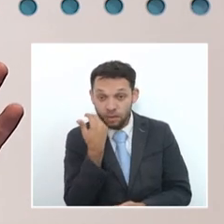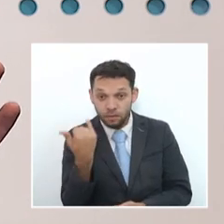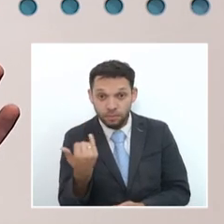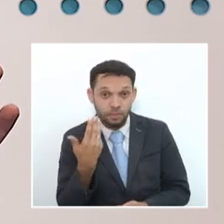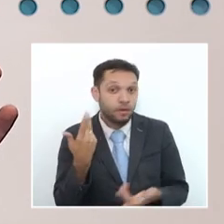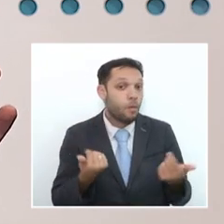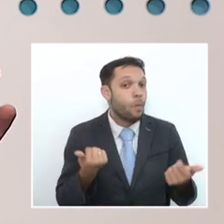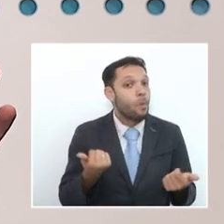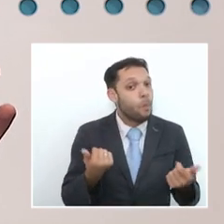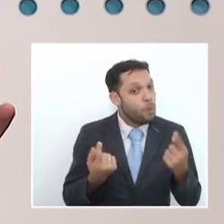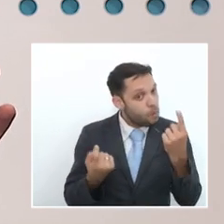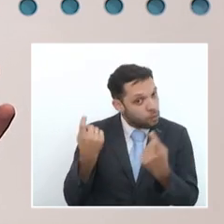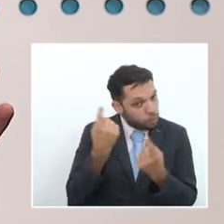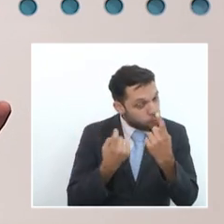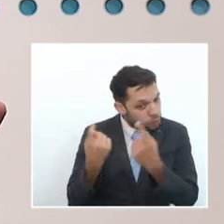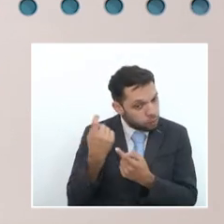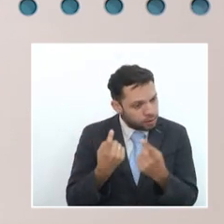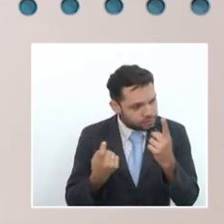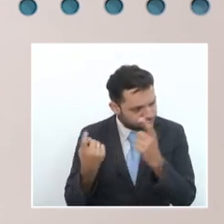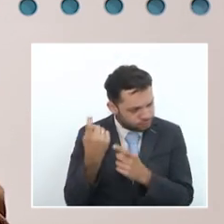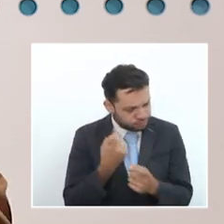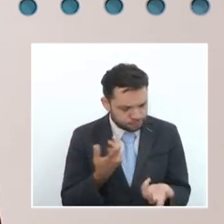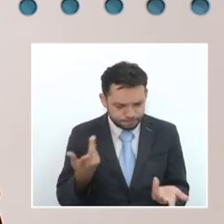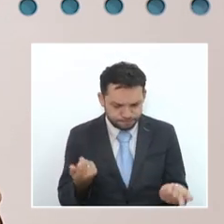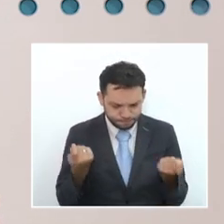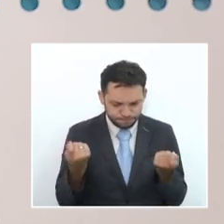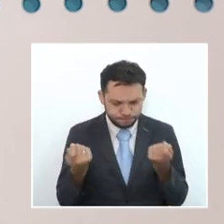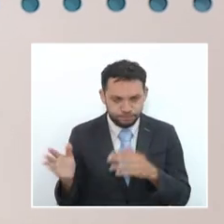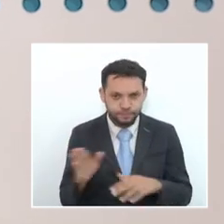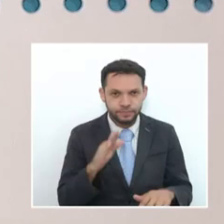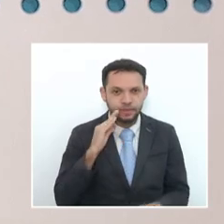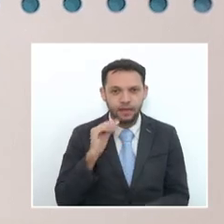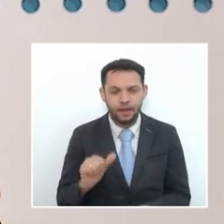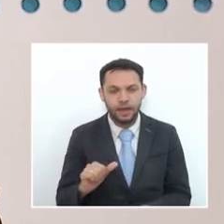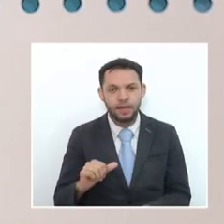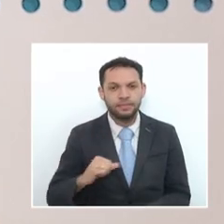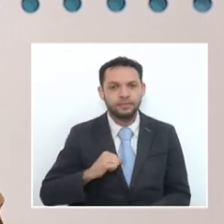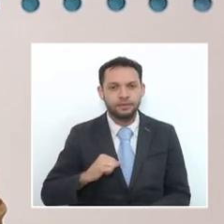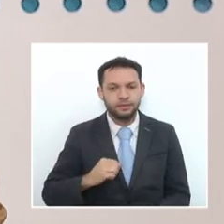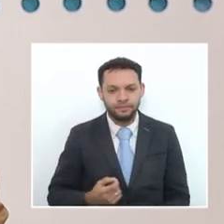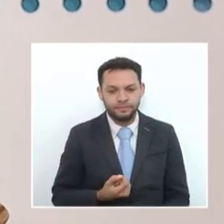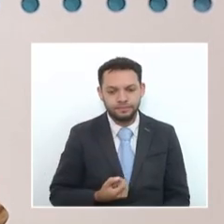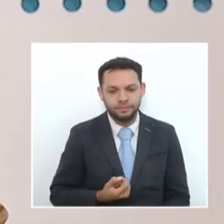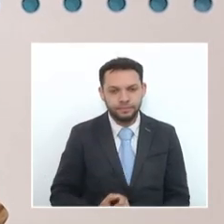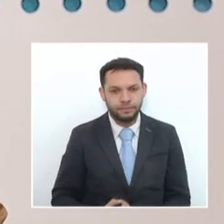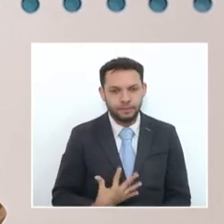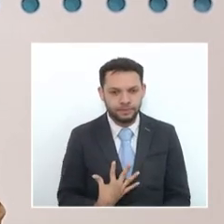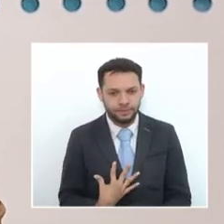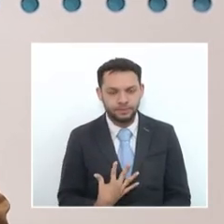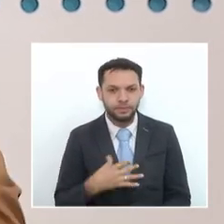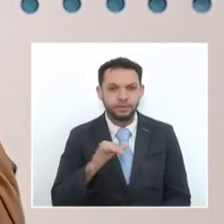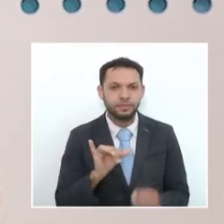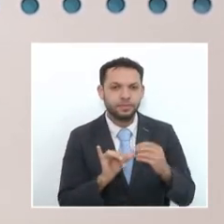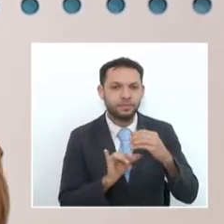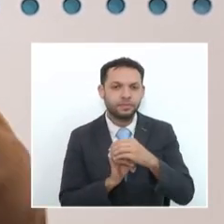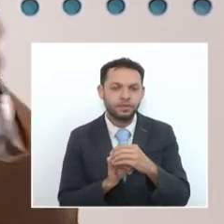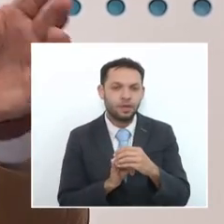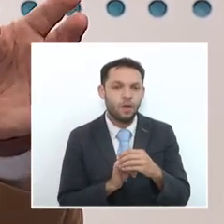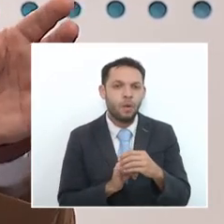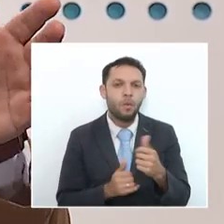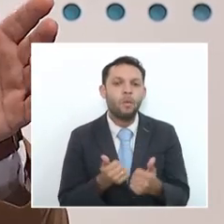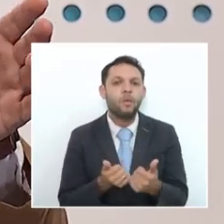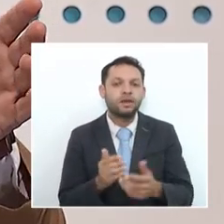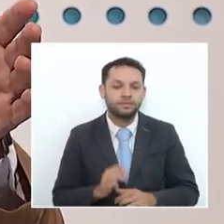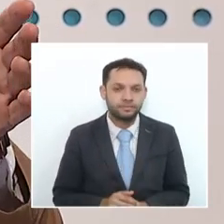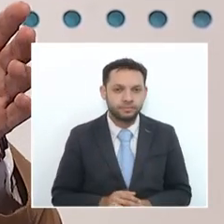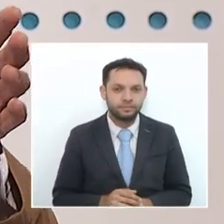una reflexión. La señora tiene un virus del papiloma. Hay que tipificar qué virus es, porque hay muchos virus